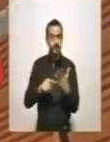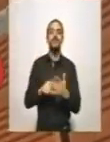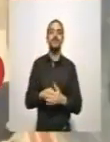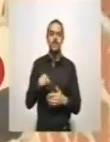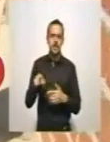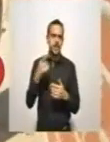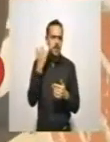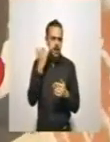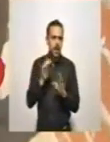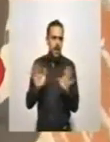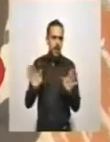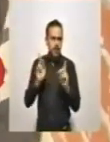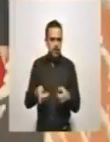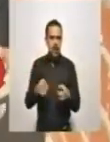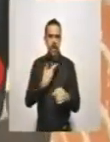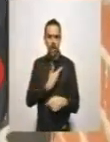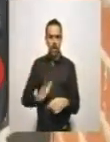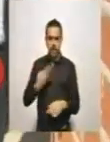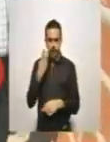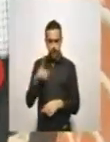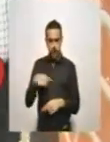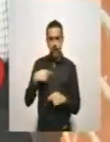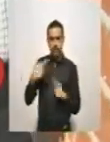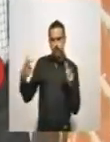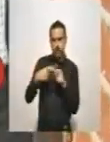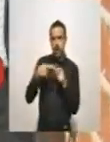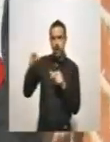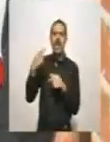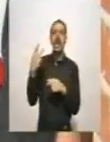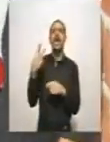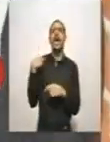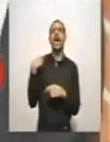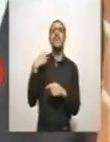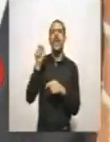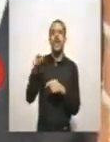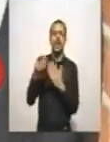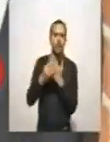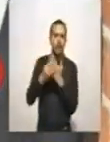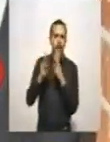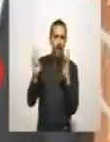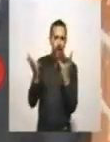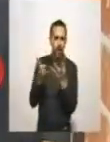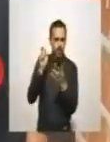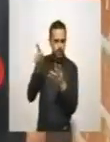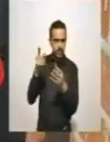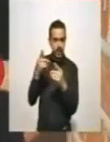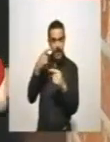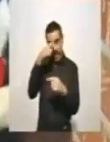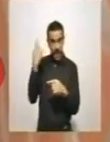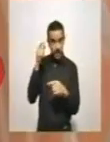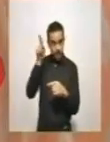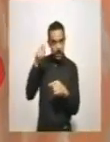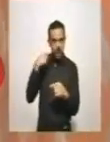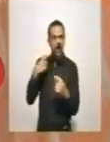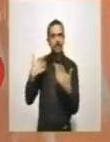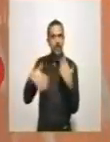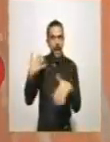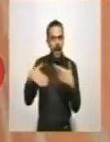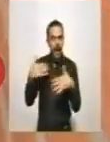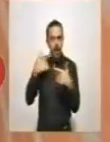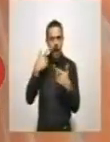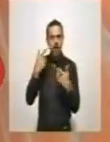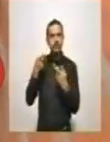mantenido reuniones con el jefe de gabinete de la Nación para acelerar el financiamiento y así la provincia